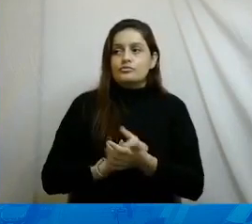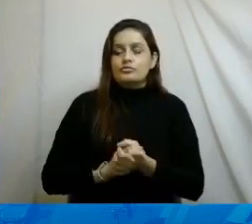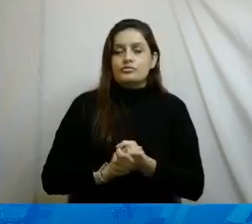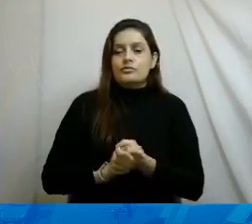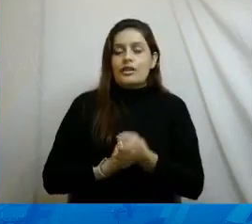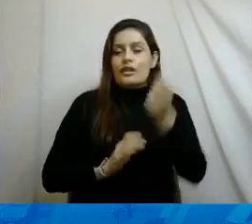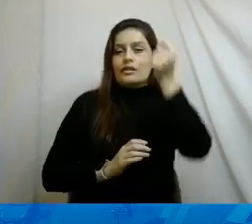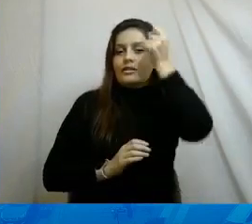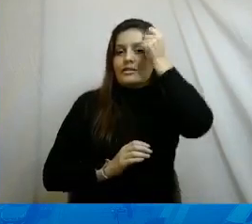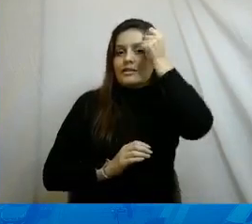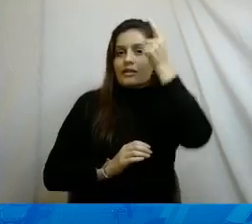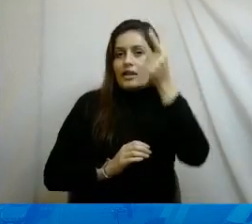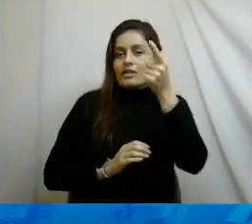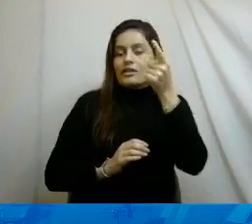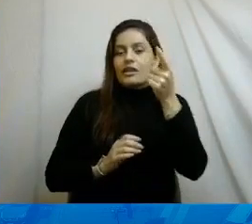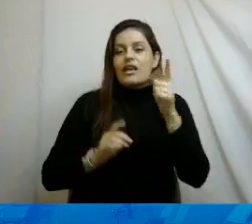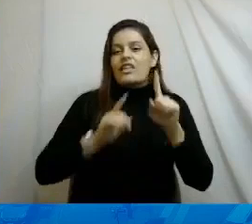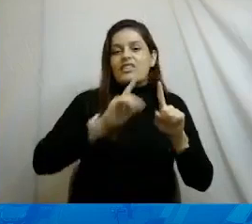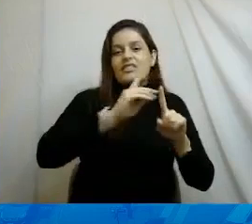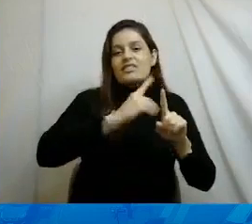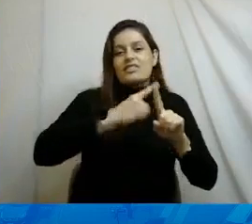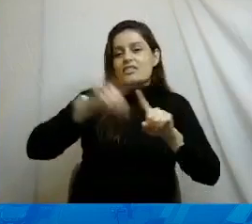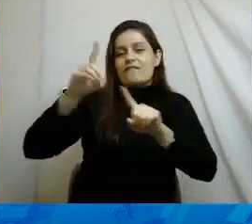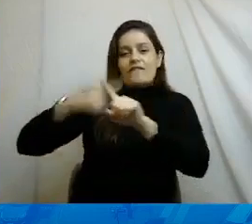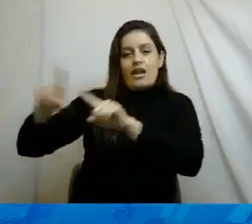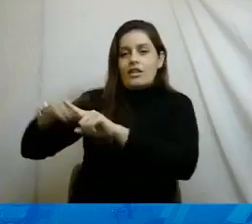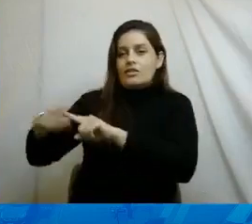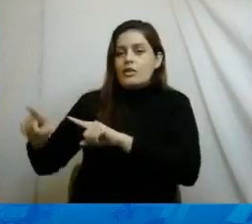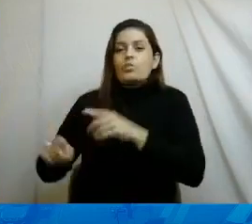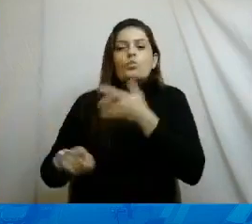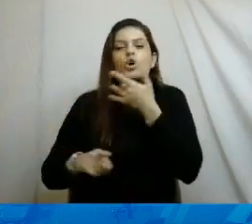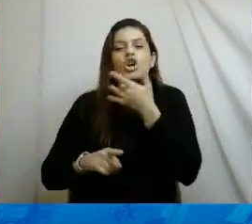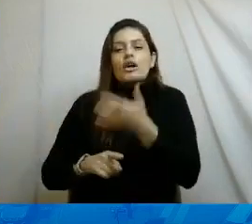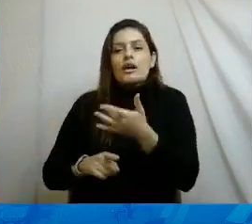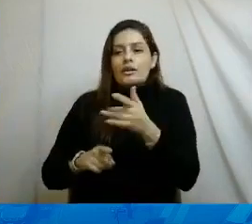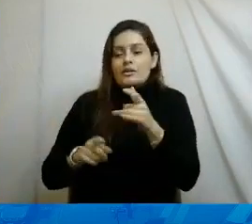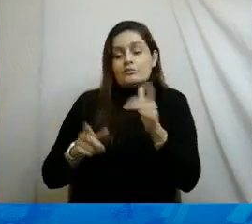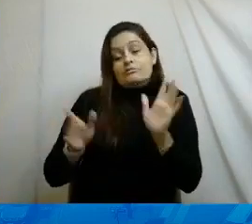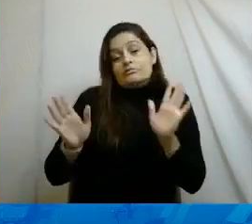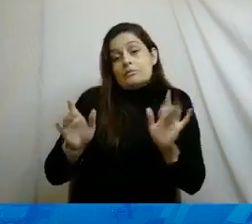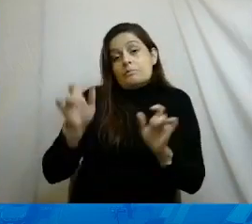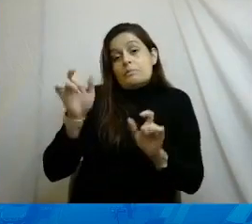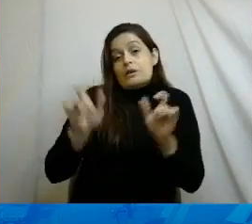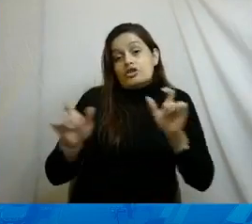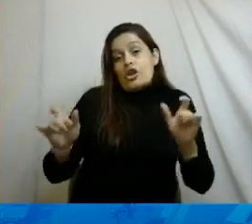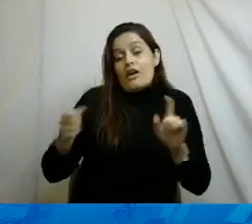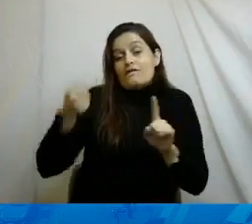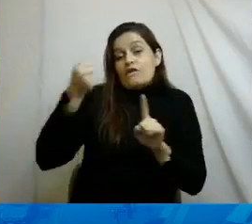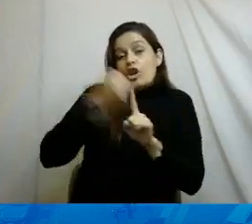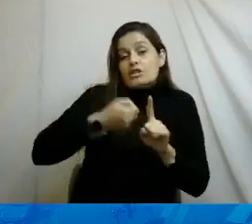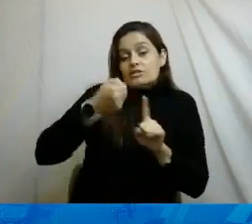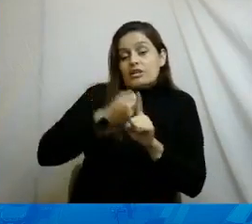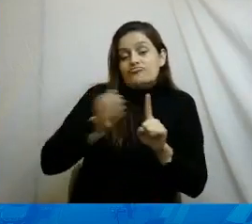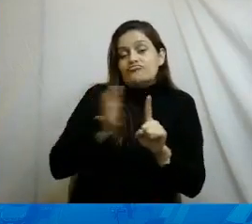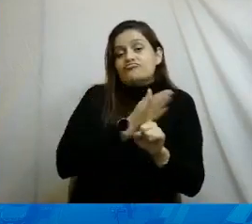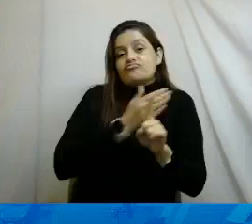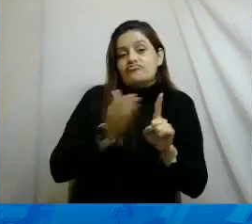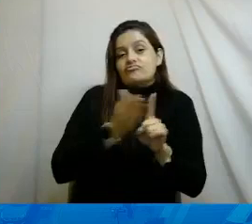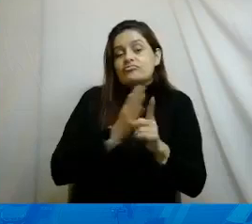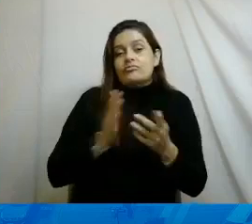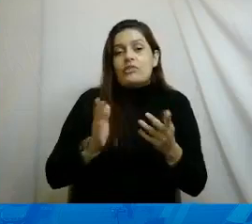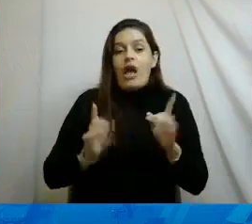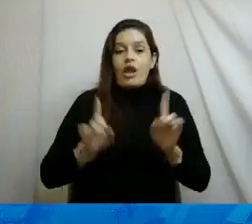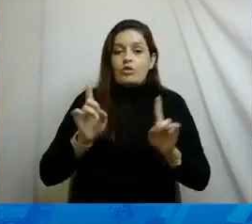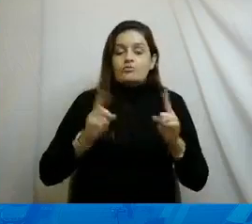y entendiendo que son distintos los factores que atribuyen también a esta sana convivencia. Hay cosas que escapan de